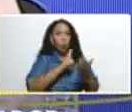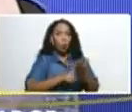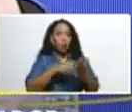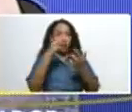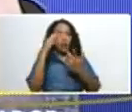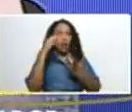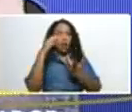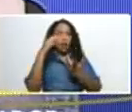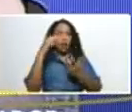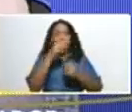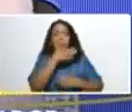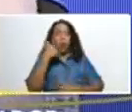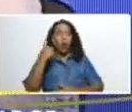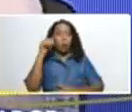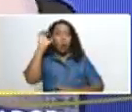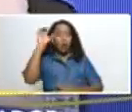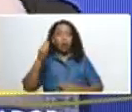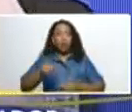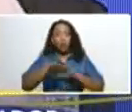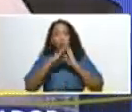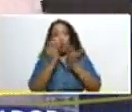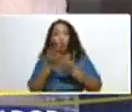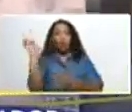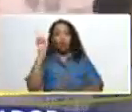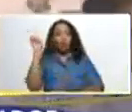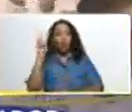mundo, Venezuela.